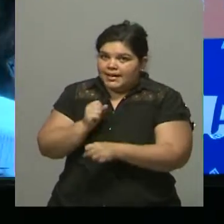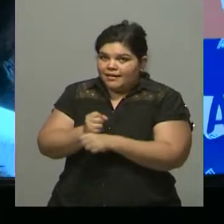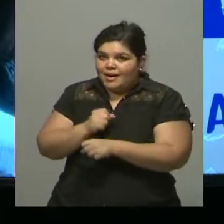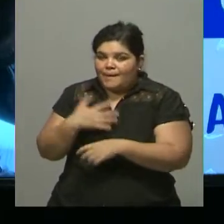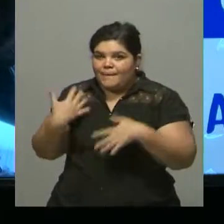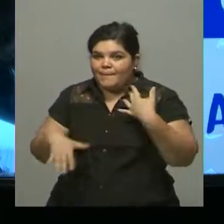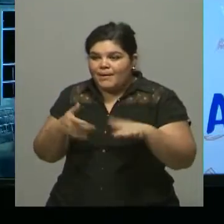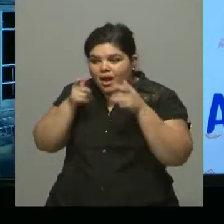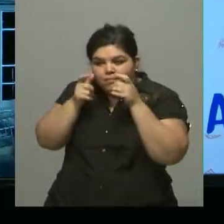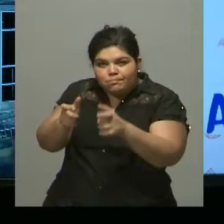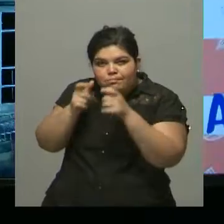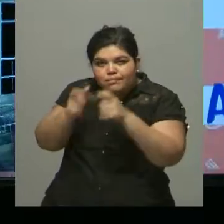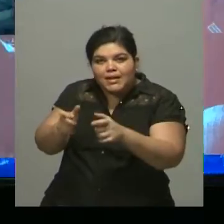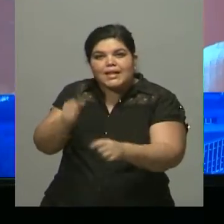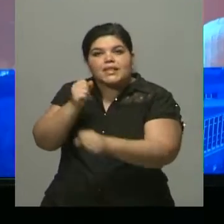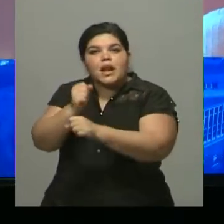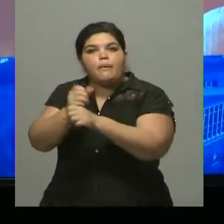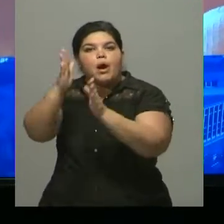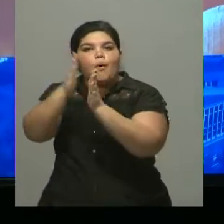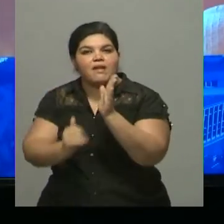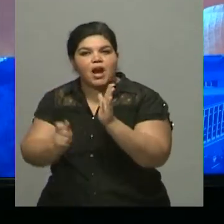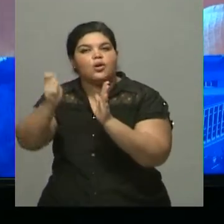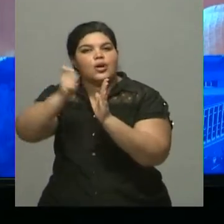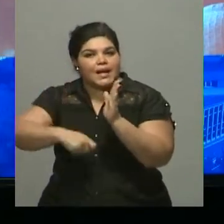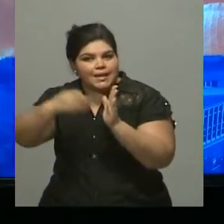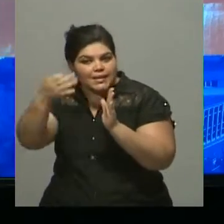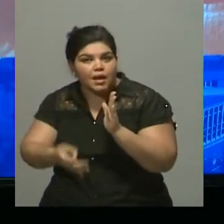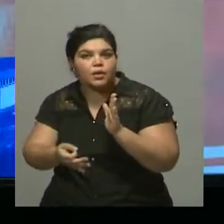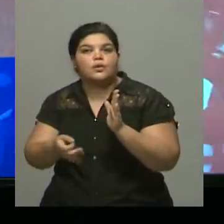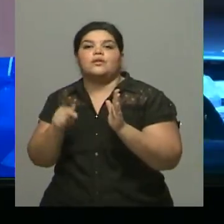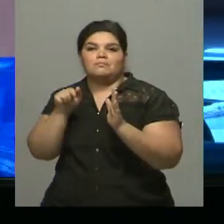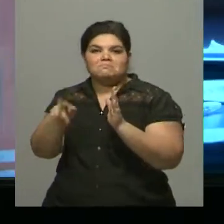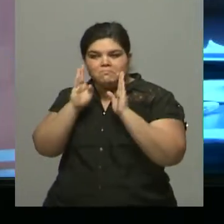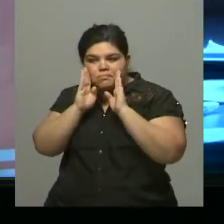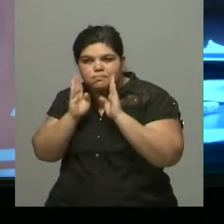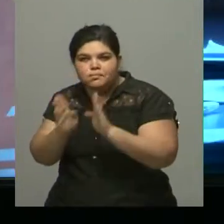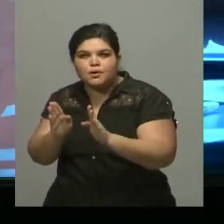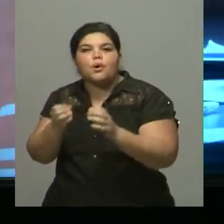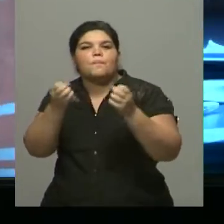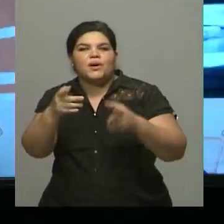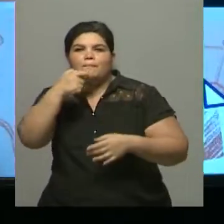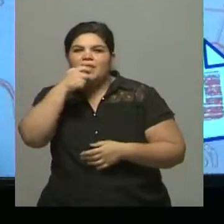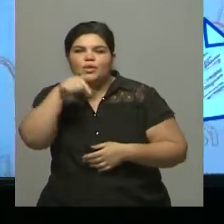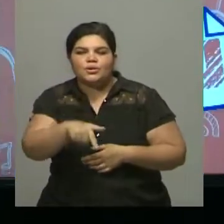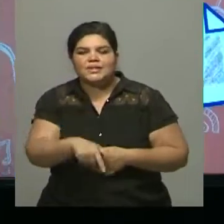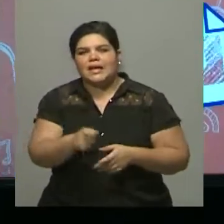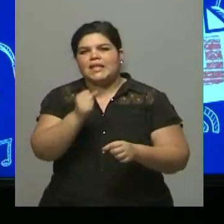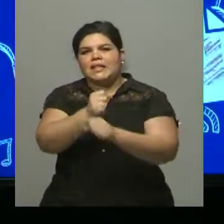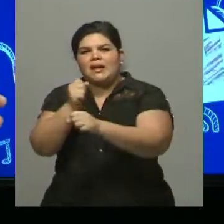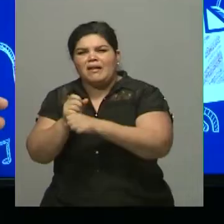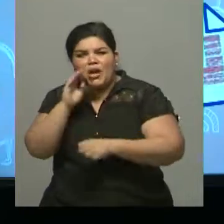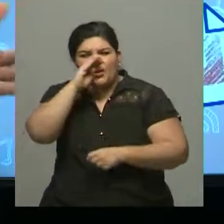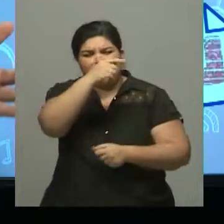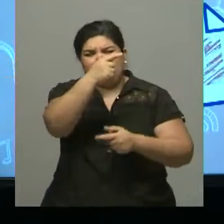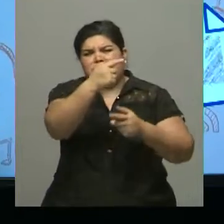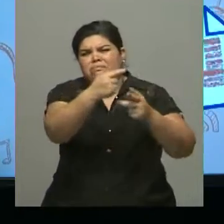trabajo registrado, que hay un desafío muy grande que tenemos aquí en la provincia por los índices de informalidad laboral, y junto con